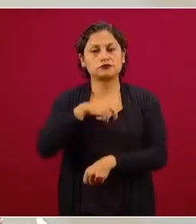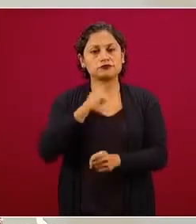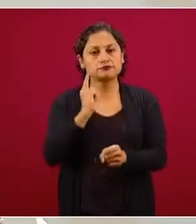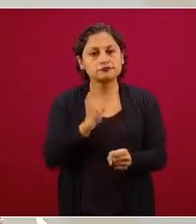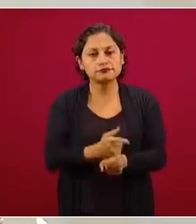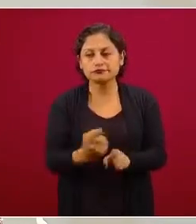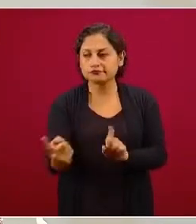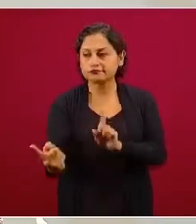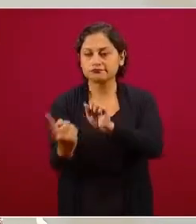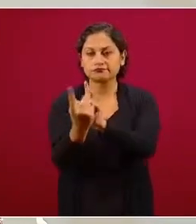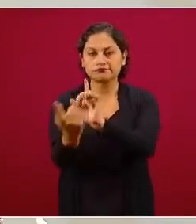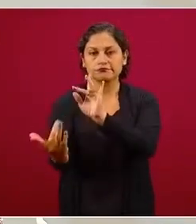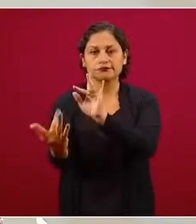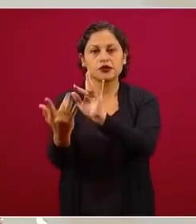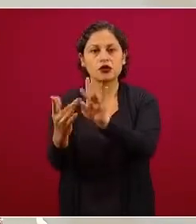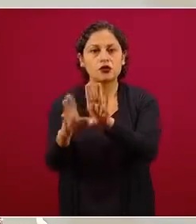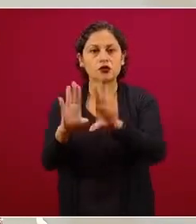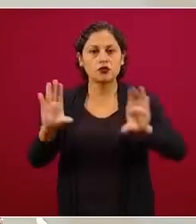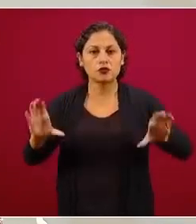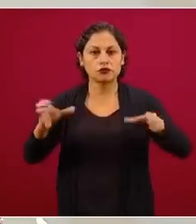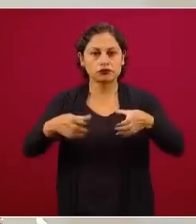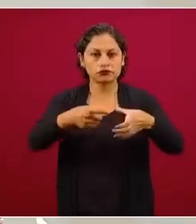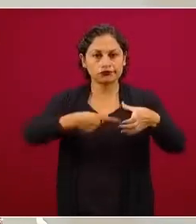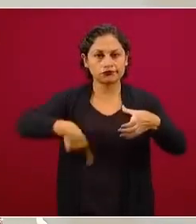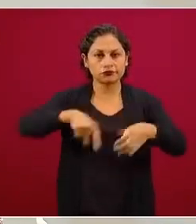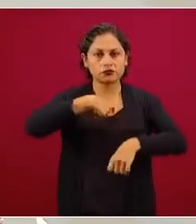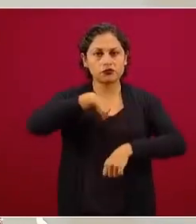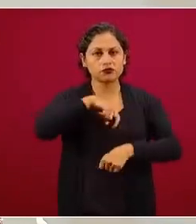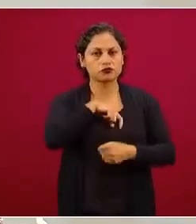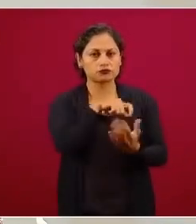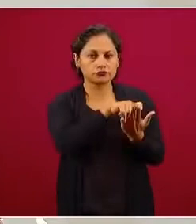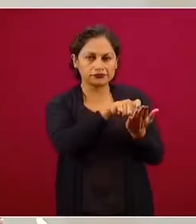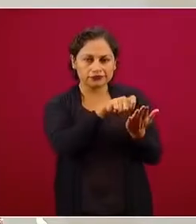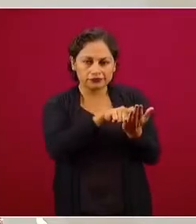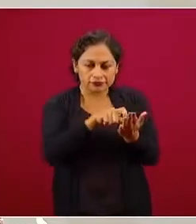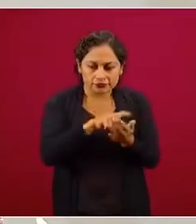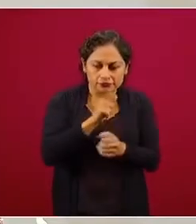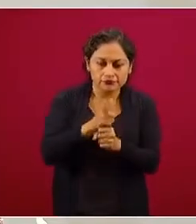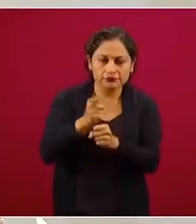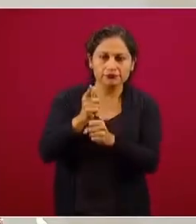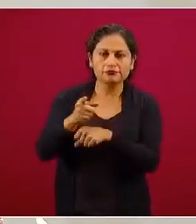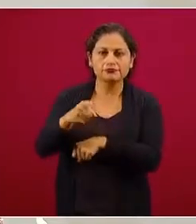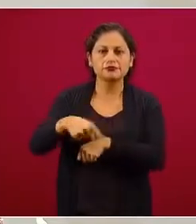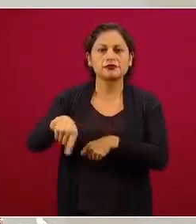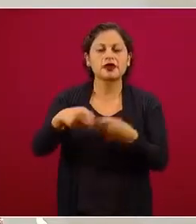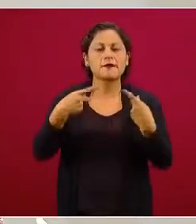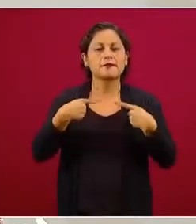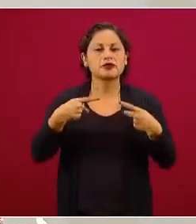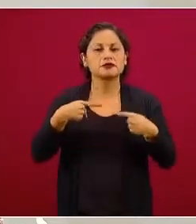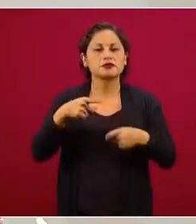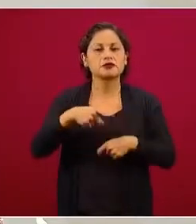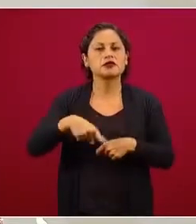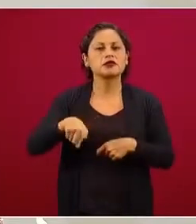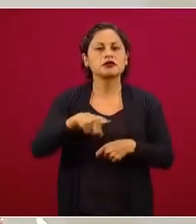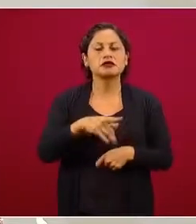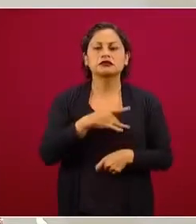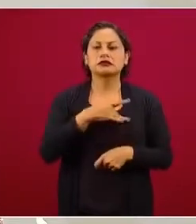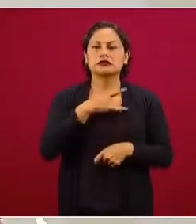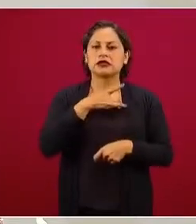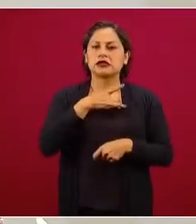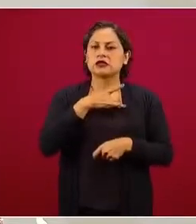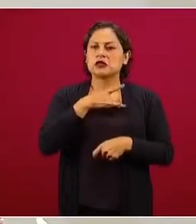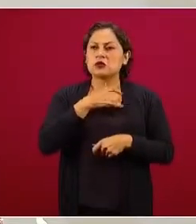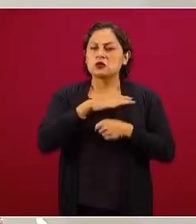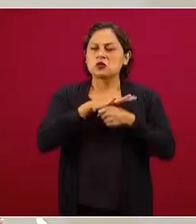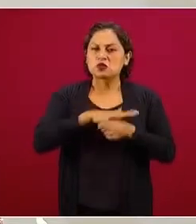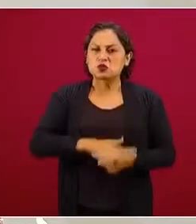a través de diarios de campo y población que puede estar en una situación de mayor segregación y de mayor encierro. A